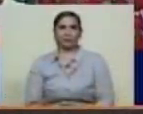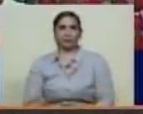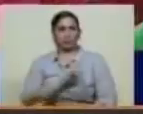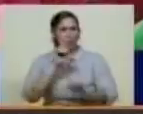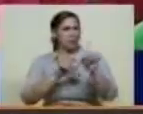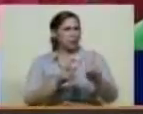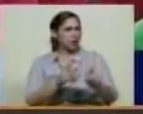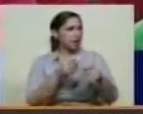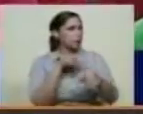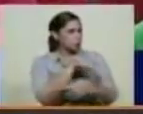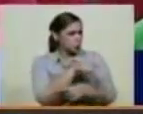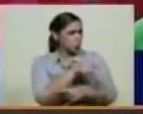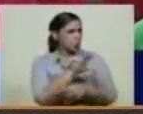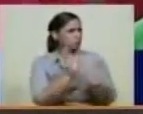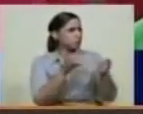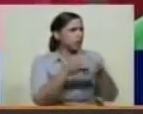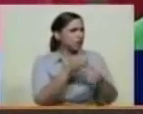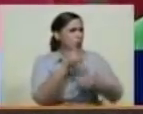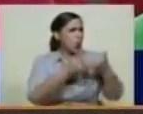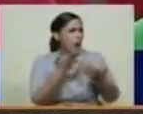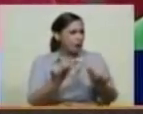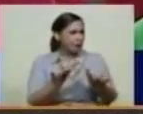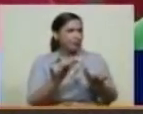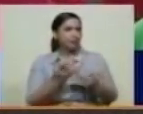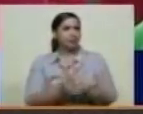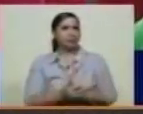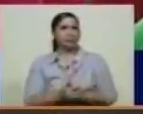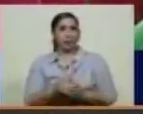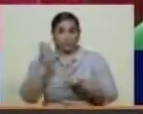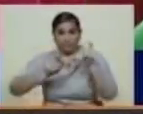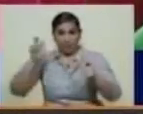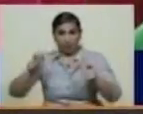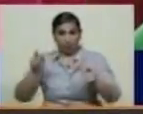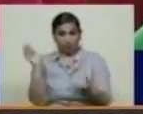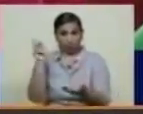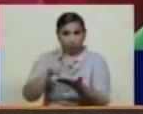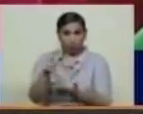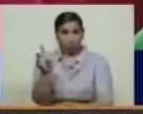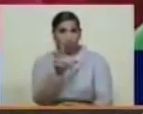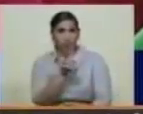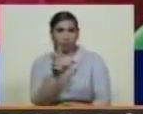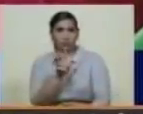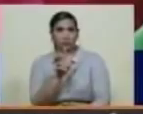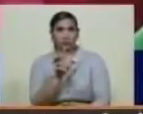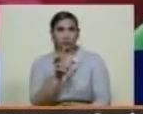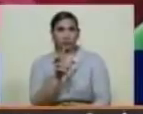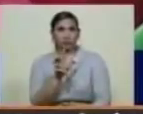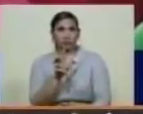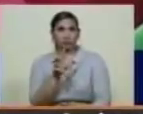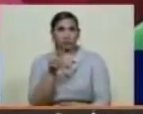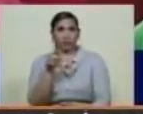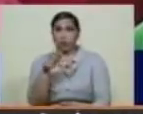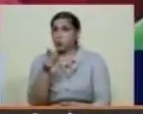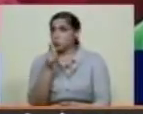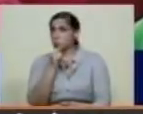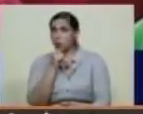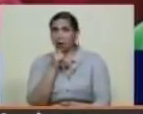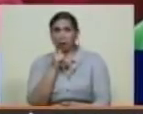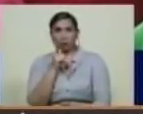partido es, ¿no? Y a las personas que han venido a Venezuela, que no son de este país, ¿se les ha pedido